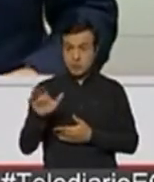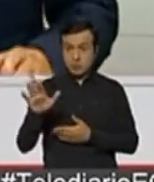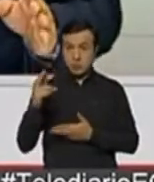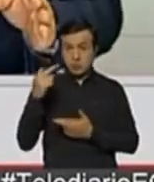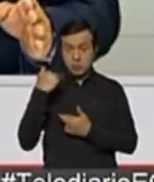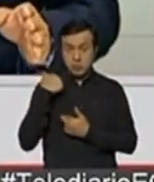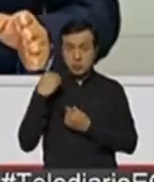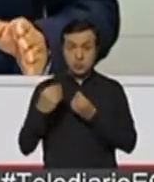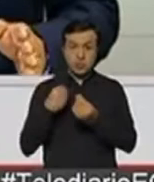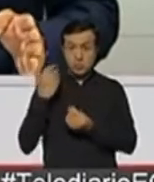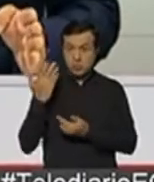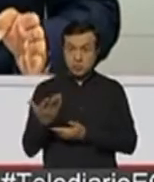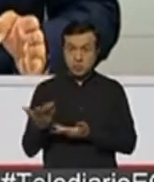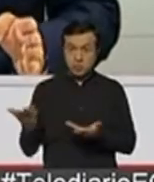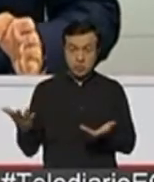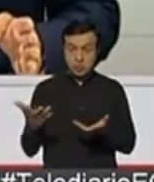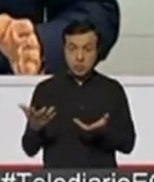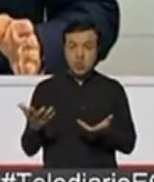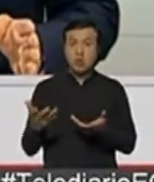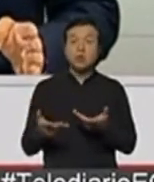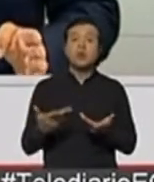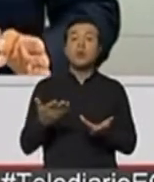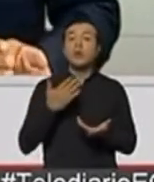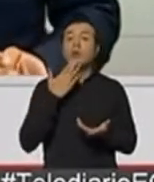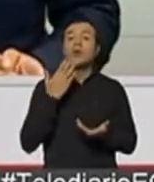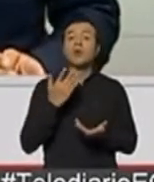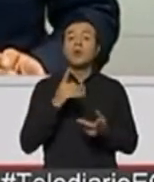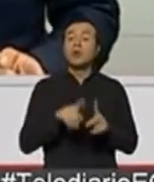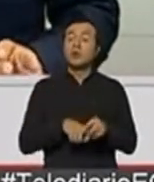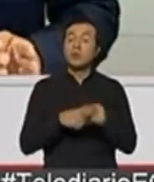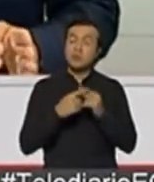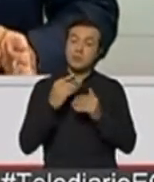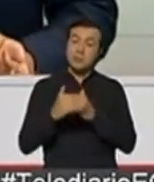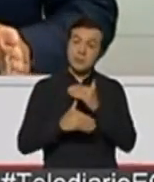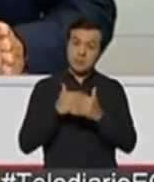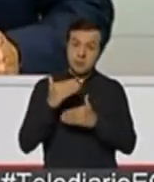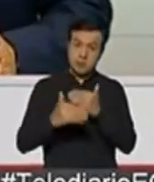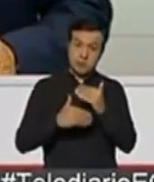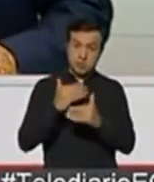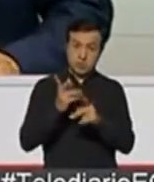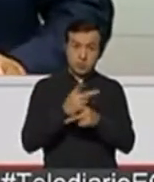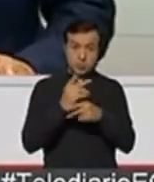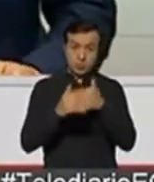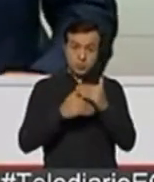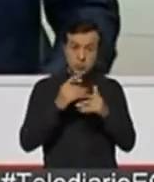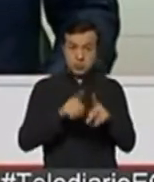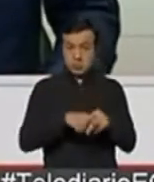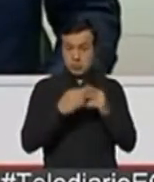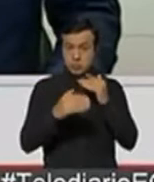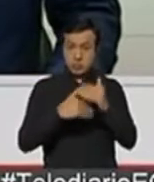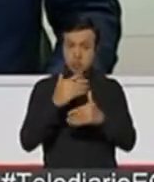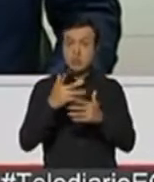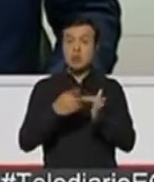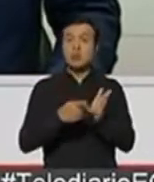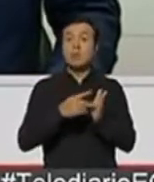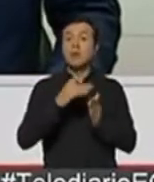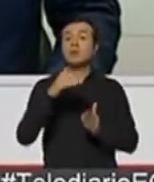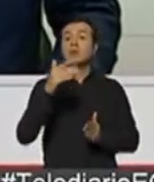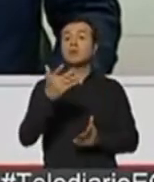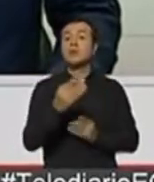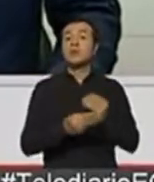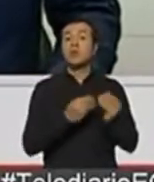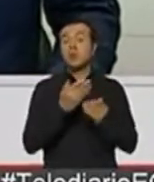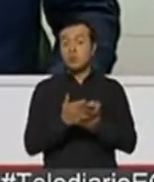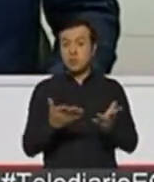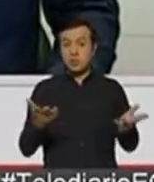cargo desde no solamente desde el inicio del proceso productivo, sino también qué va a pasar una vez que ese